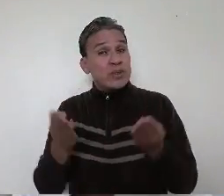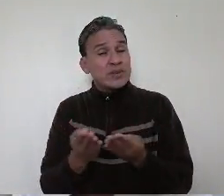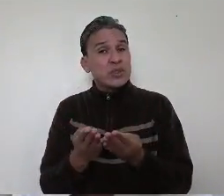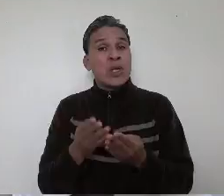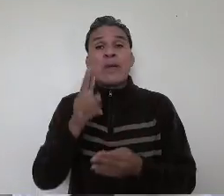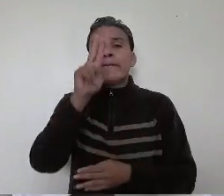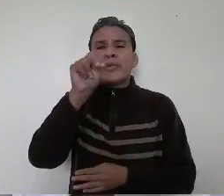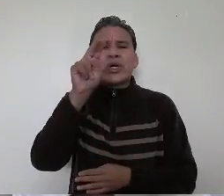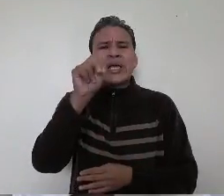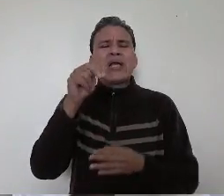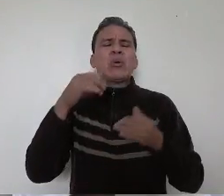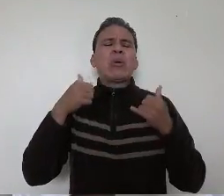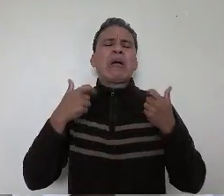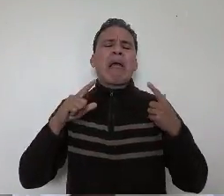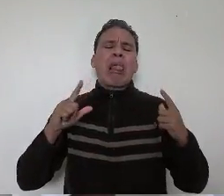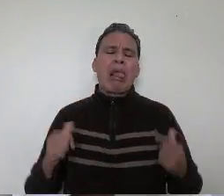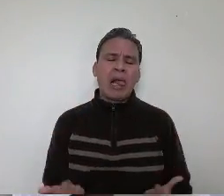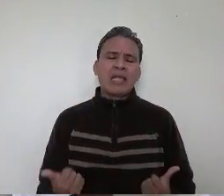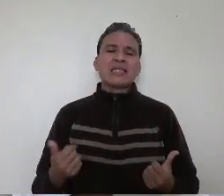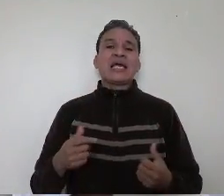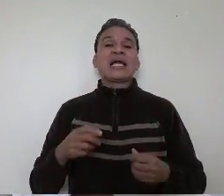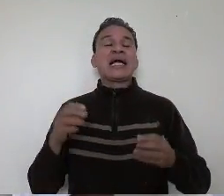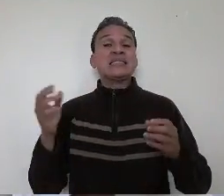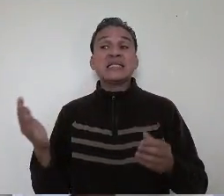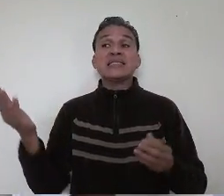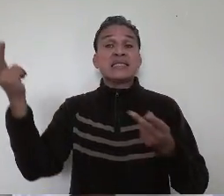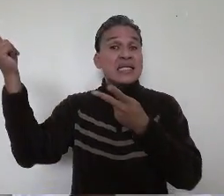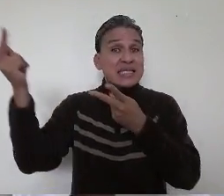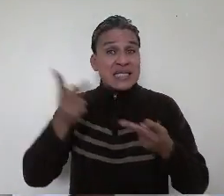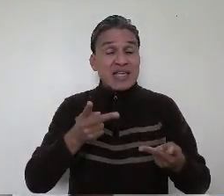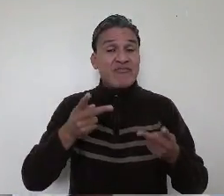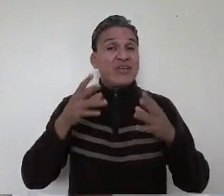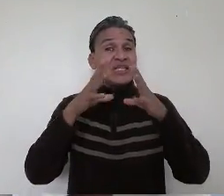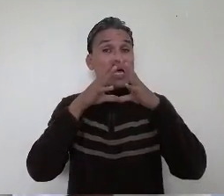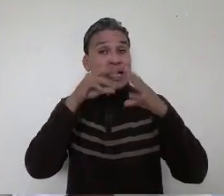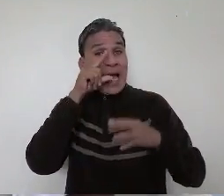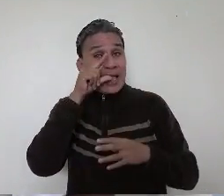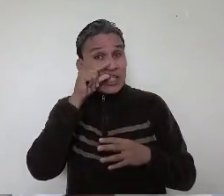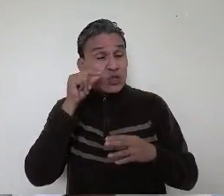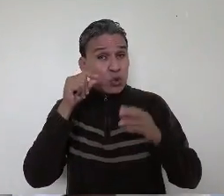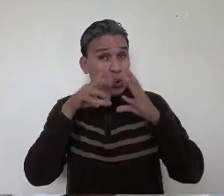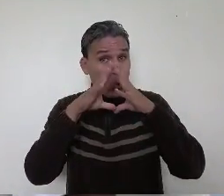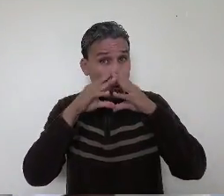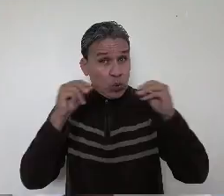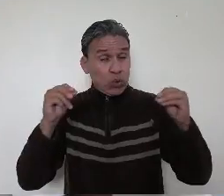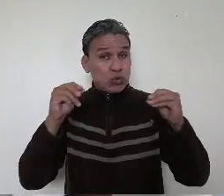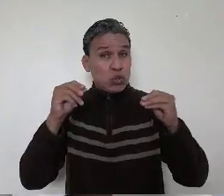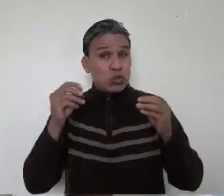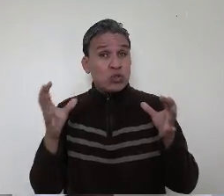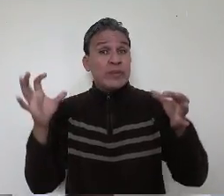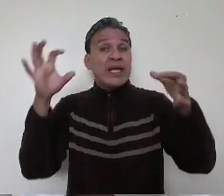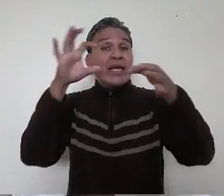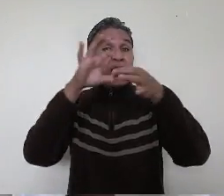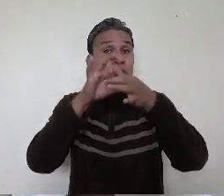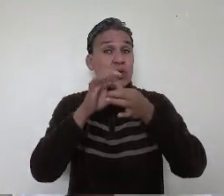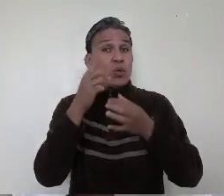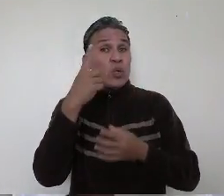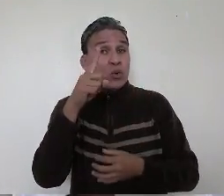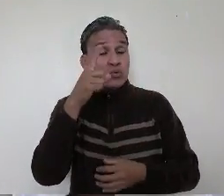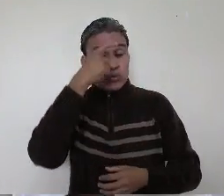toda raza y cultura por medio del Evangelio de tu Hijo y los reúnes en un solo cuerpo que es la